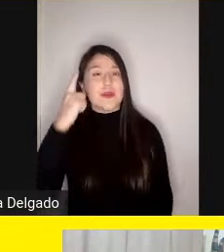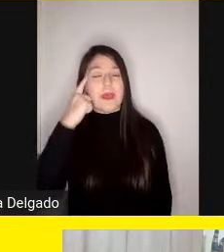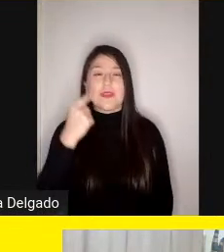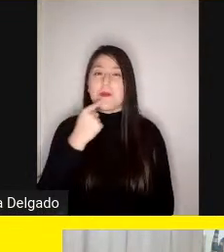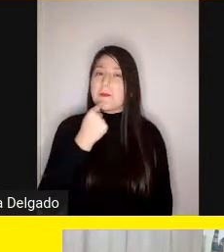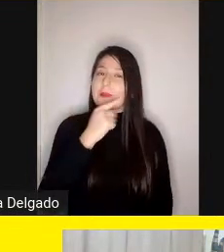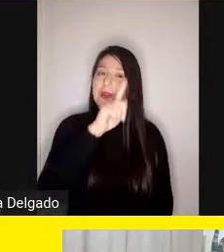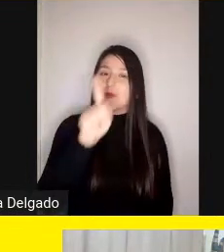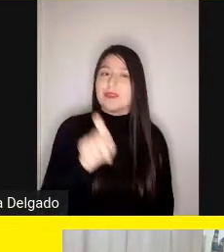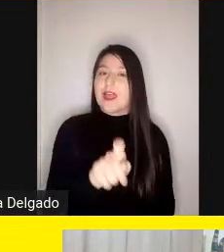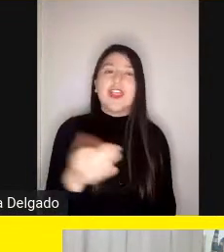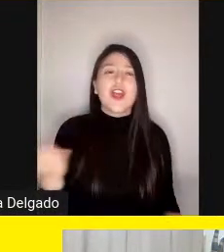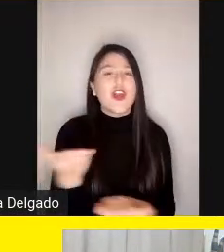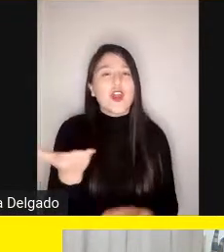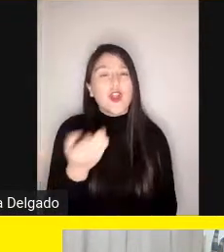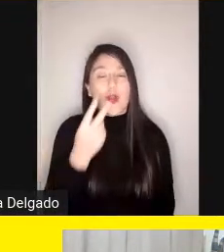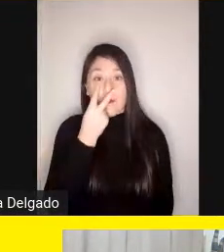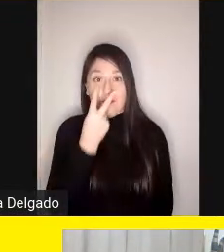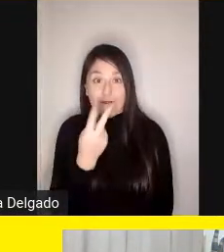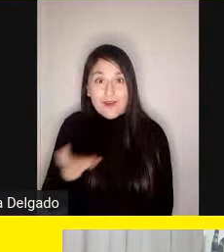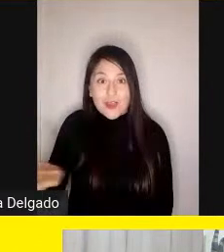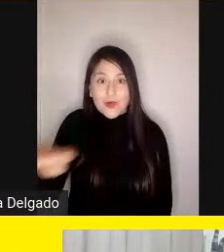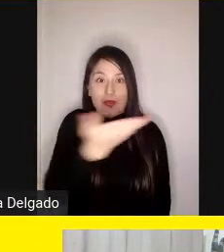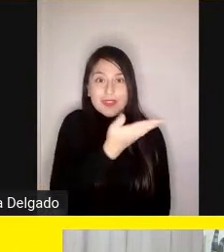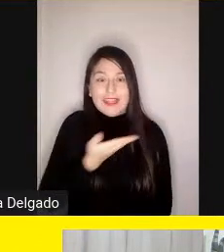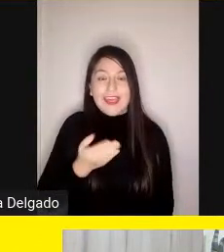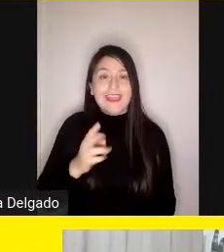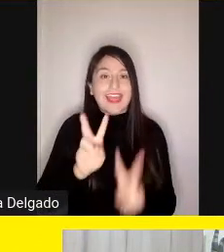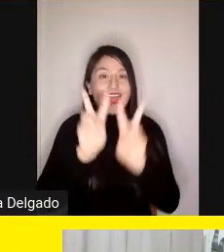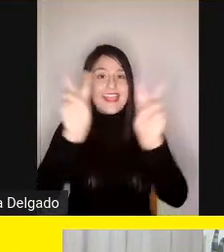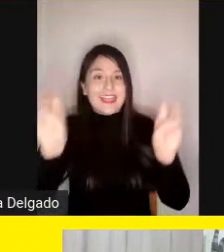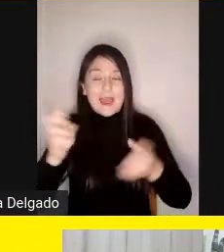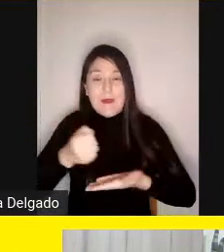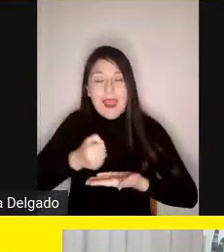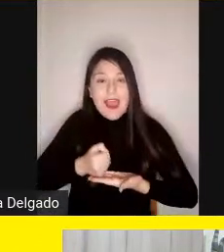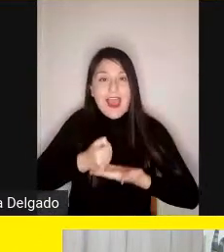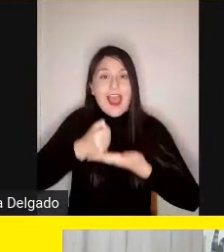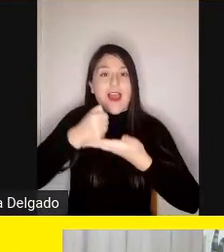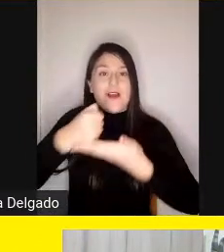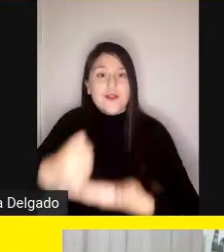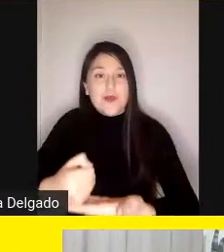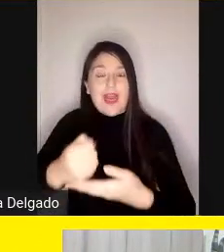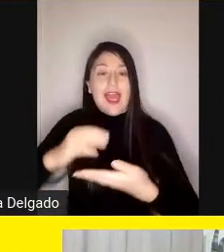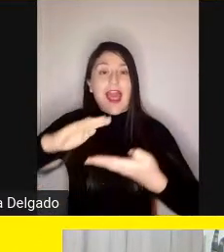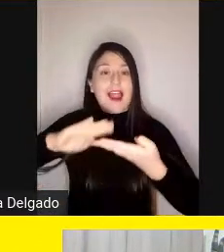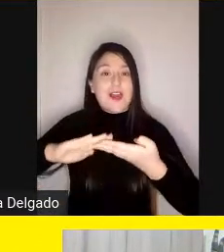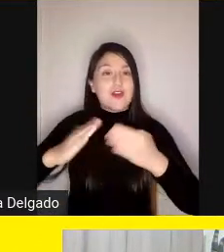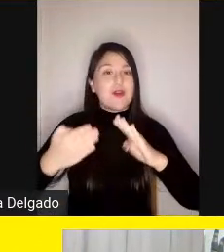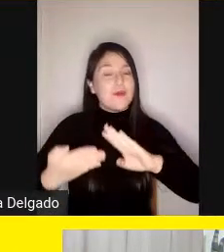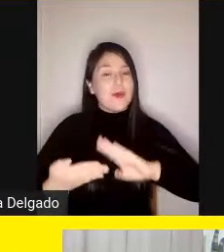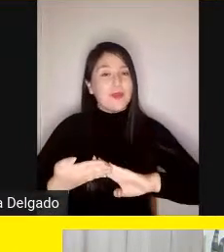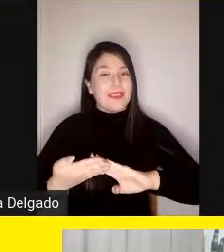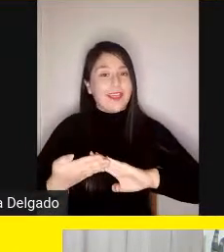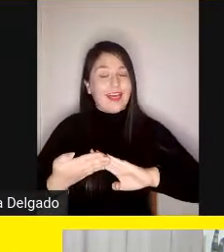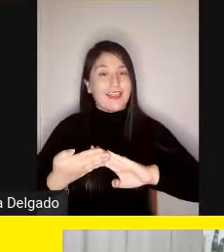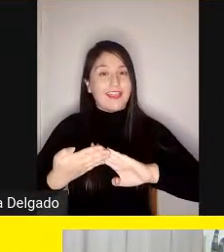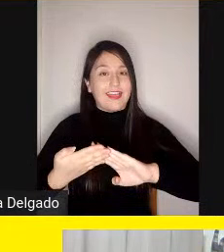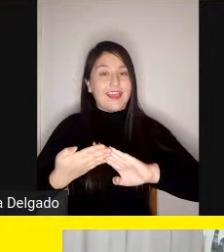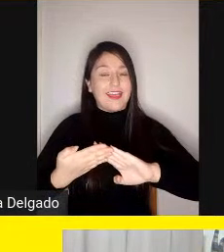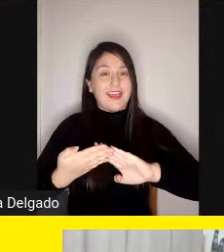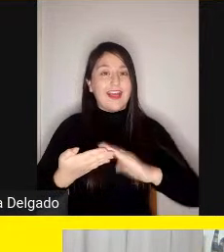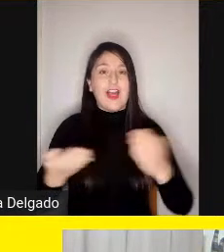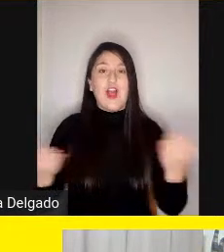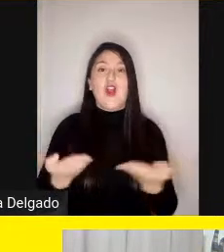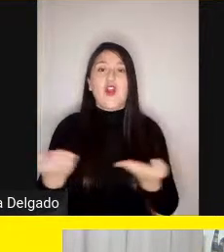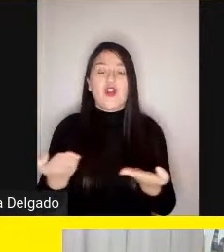cómo ven ustedes la posibilidad de la solidaridad y de la comunidad de como motor